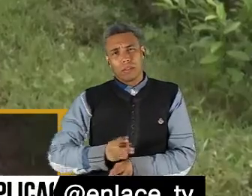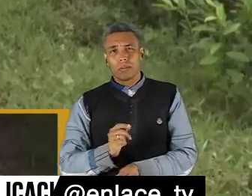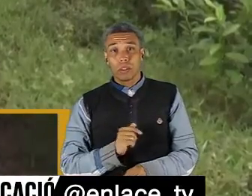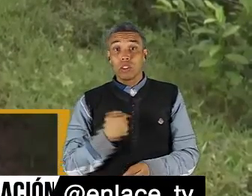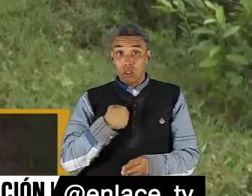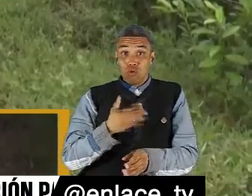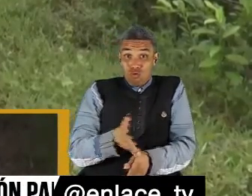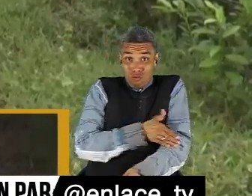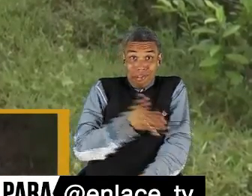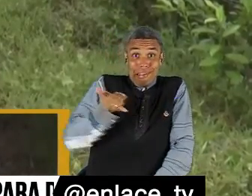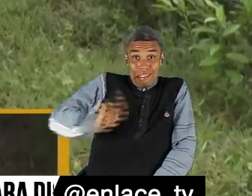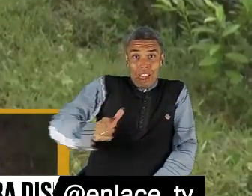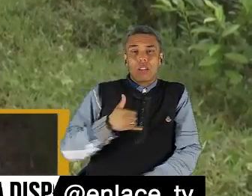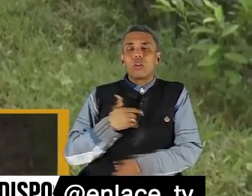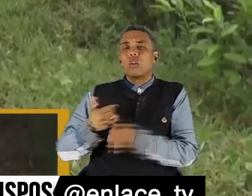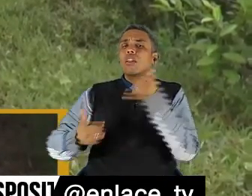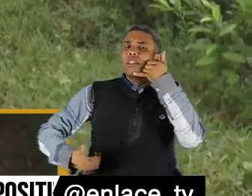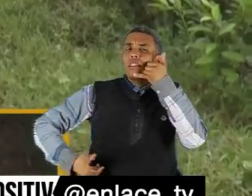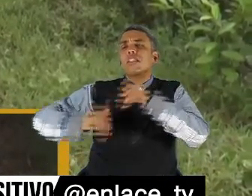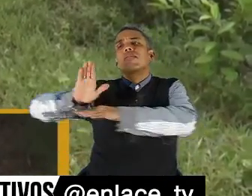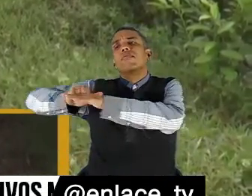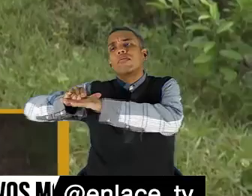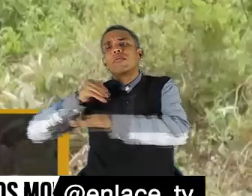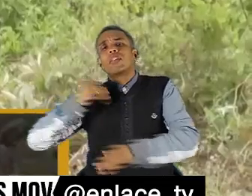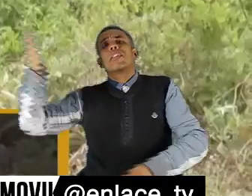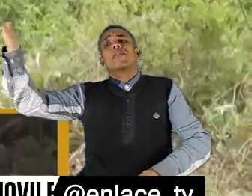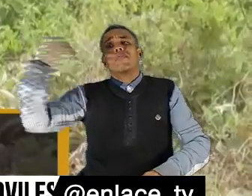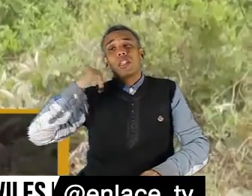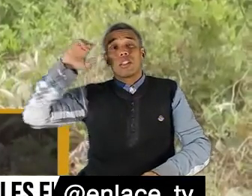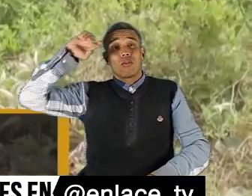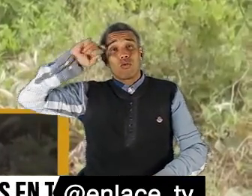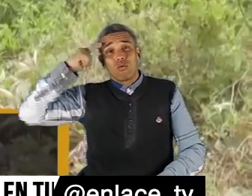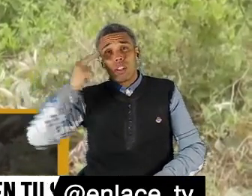tubo, vuelven esta vía una nada con camionetas,